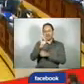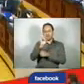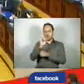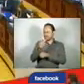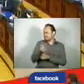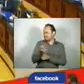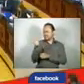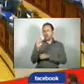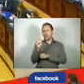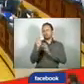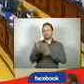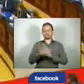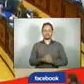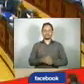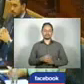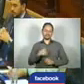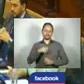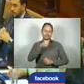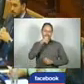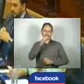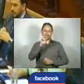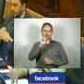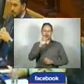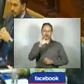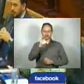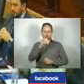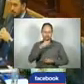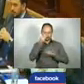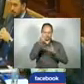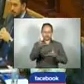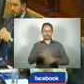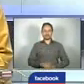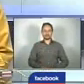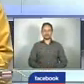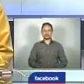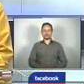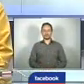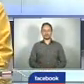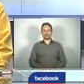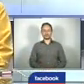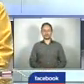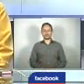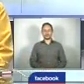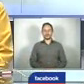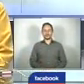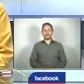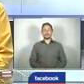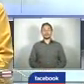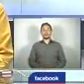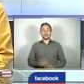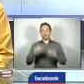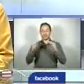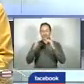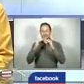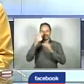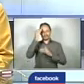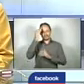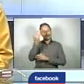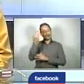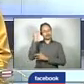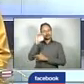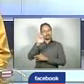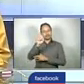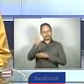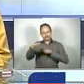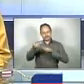Este es un informe de Rocío Cruz para Noticiero Hechos. Y la publicación de la conversación entre la ex encargada